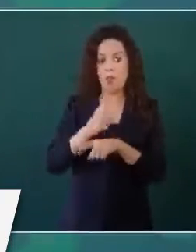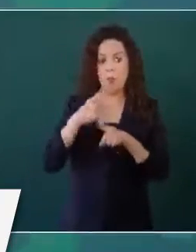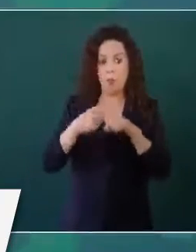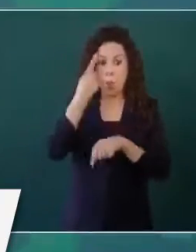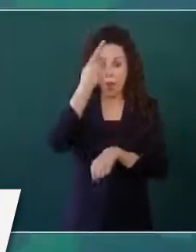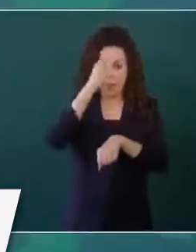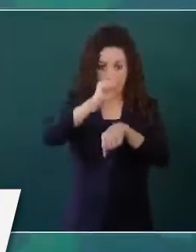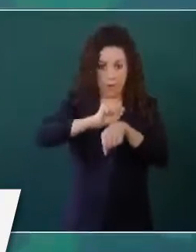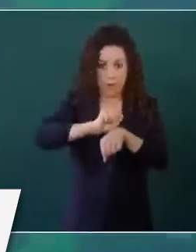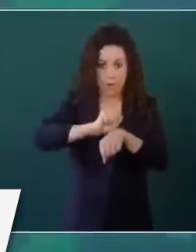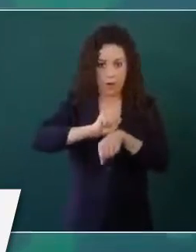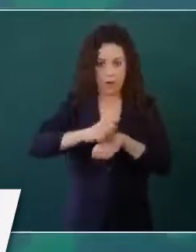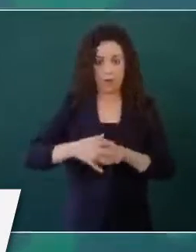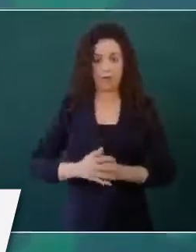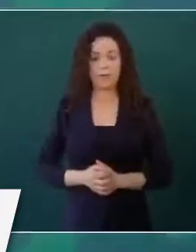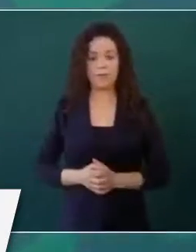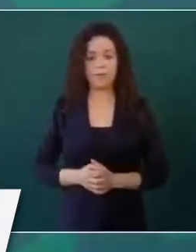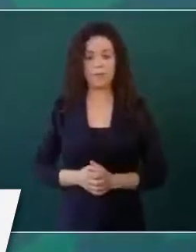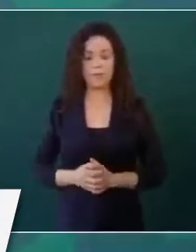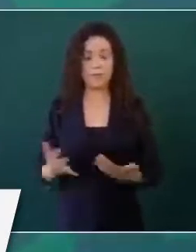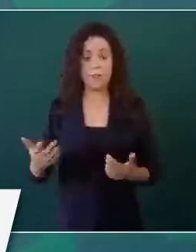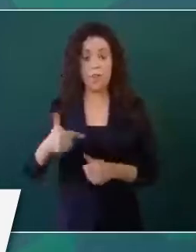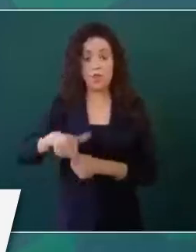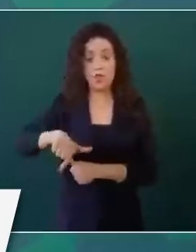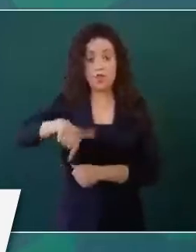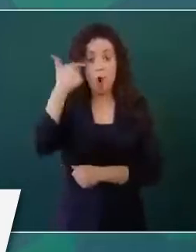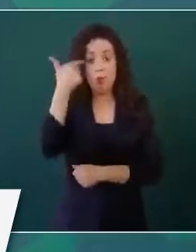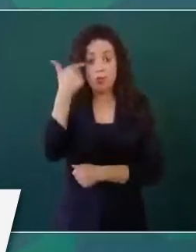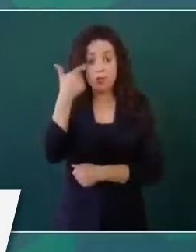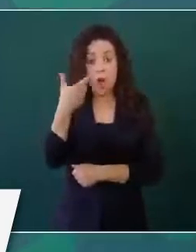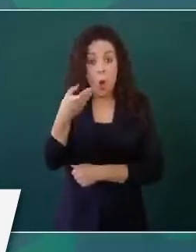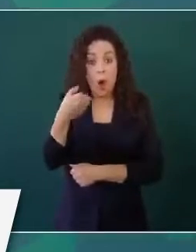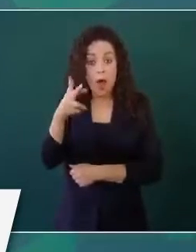Pero desde las 7 a 7, 12 horas,